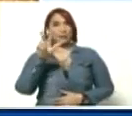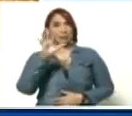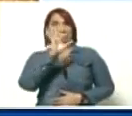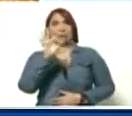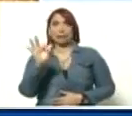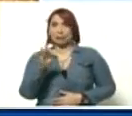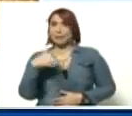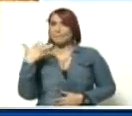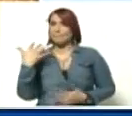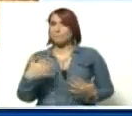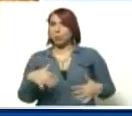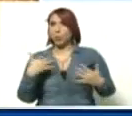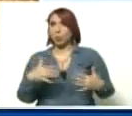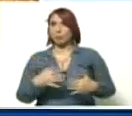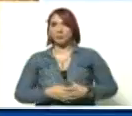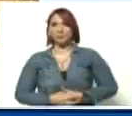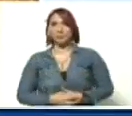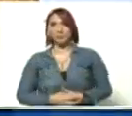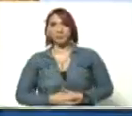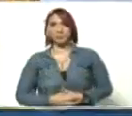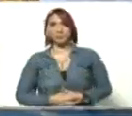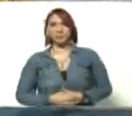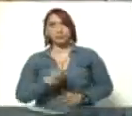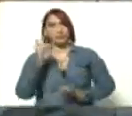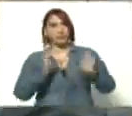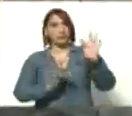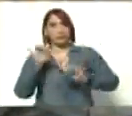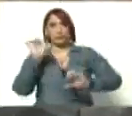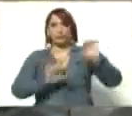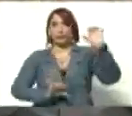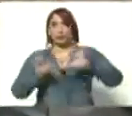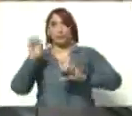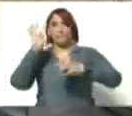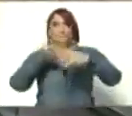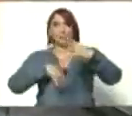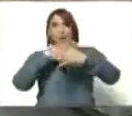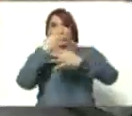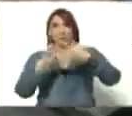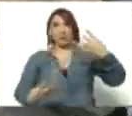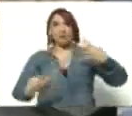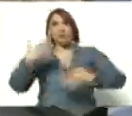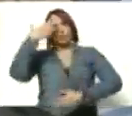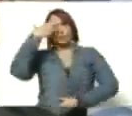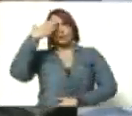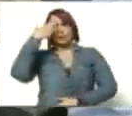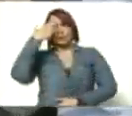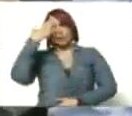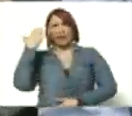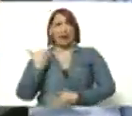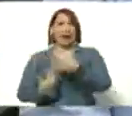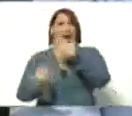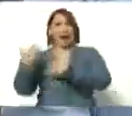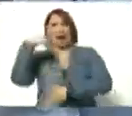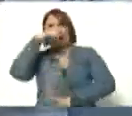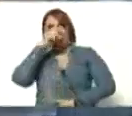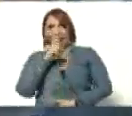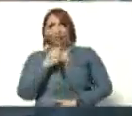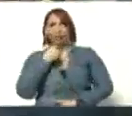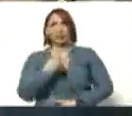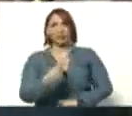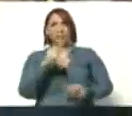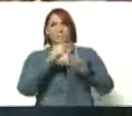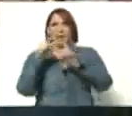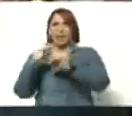23%, muy importante. Física, química, matemática. Yo sé que en nuestra época decir esas palabras, bueno,